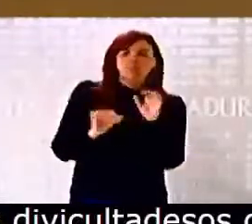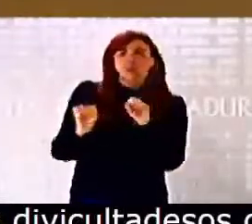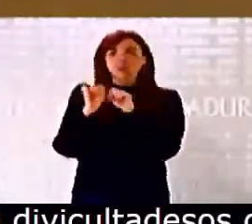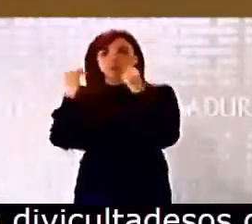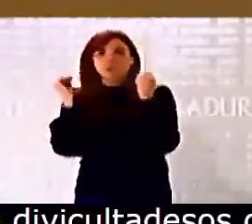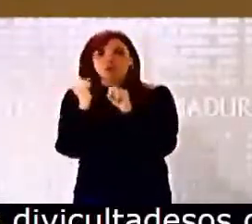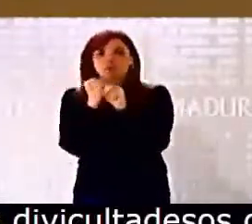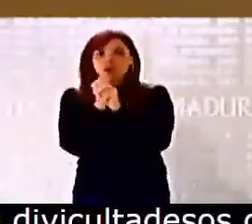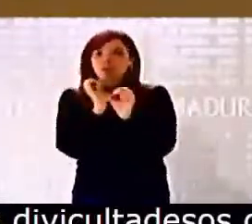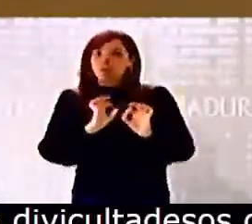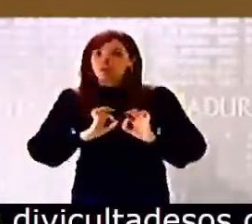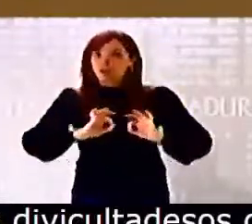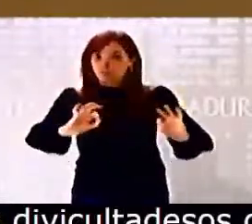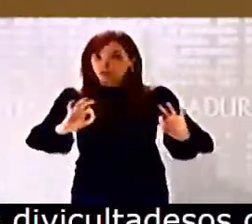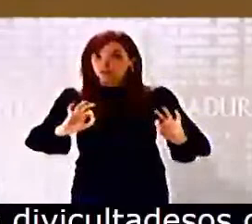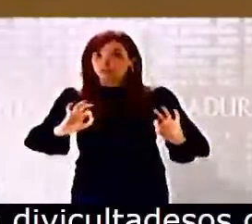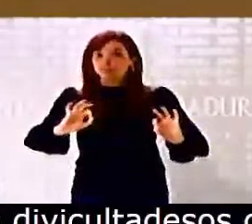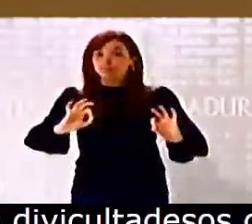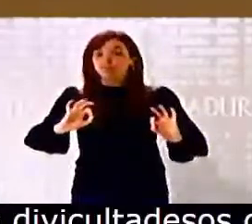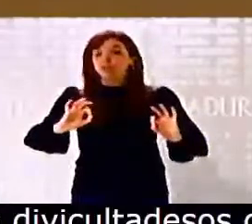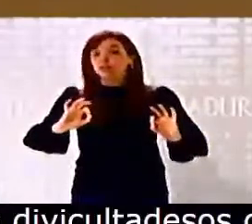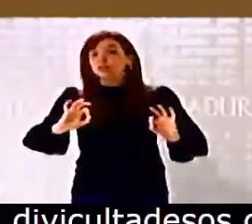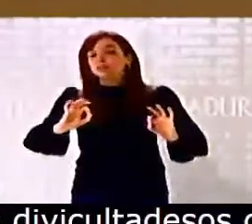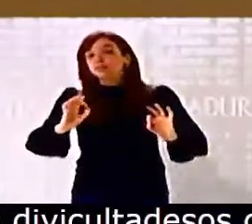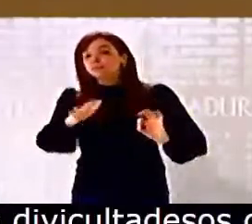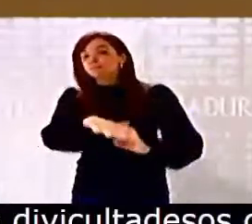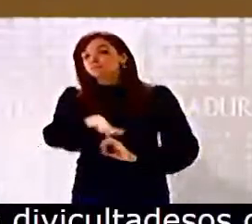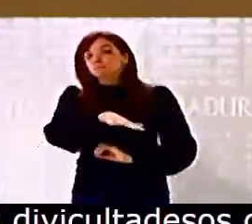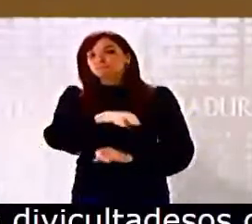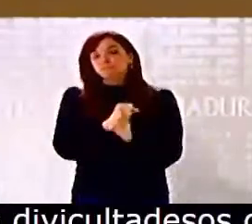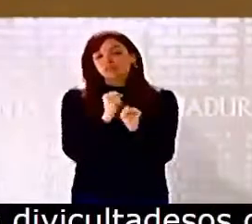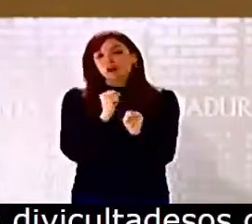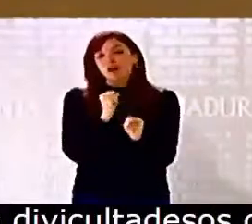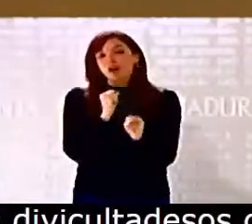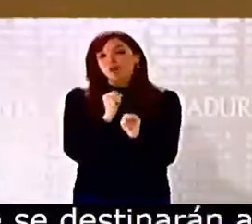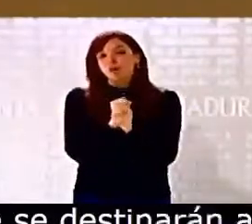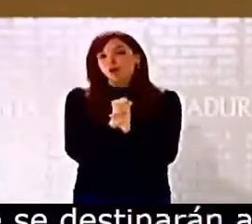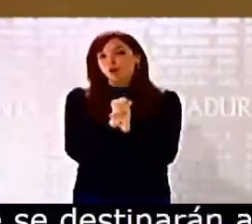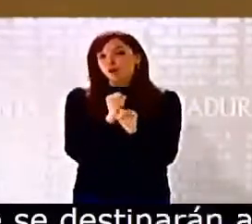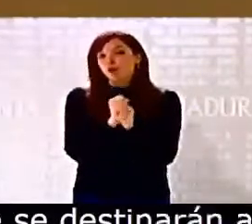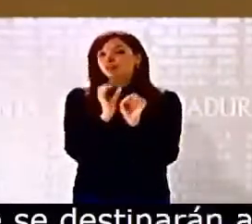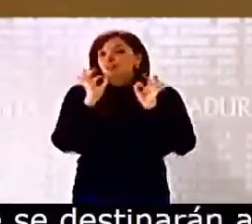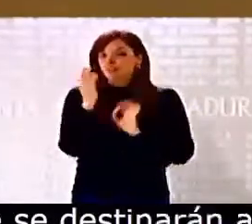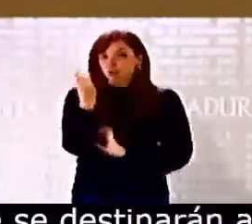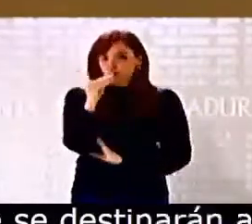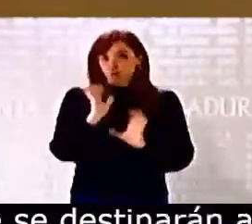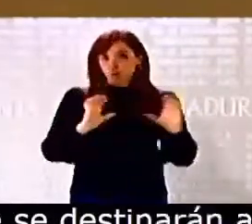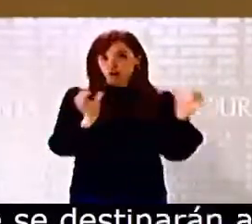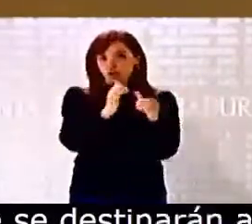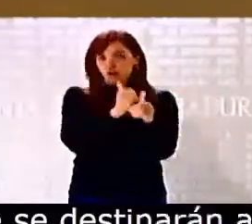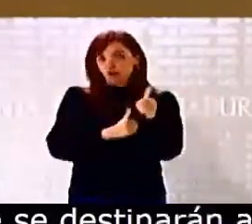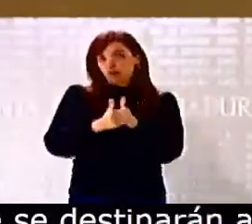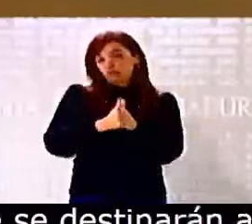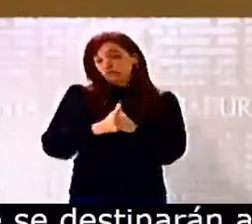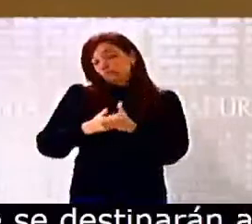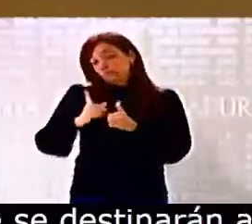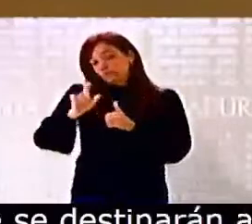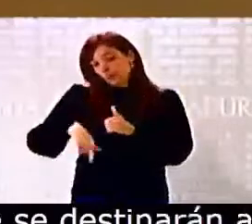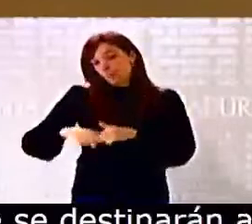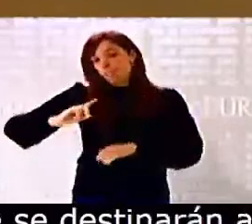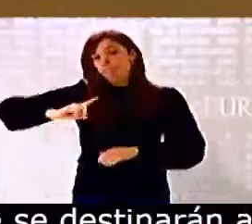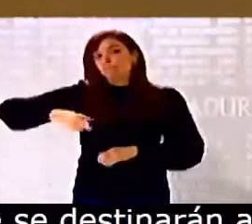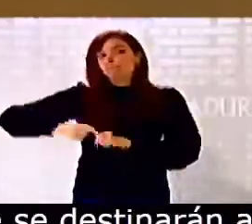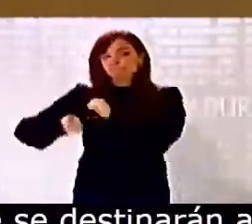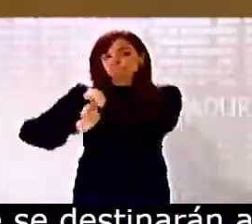empleo, especialmente y poniendo especial atención en el empleo joven y atendiendo a la estrategia de empleo